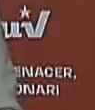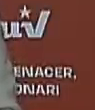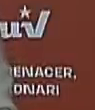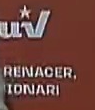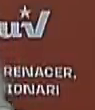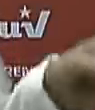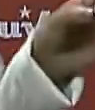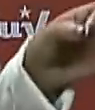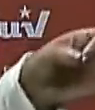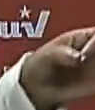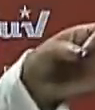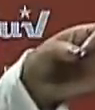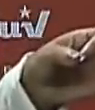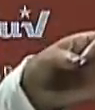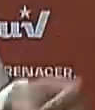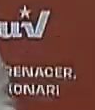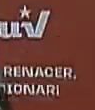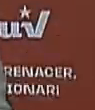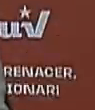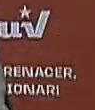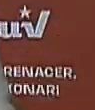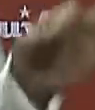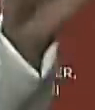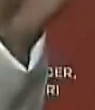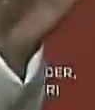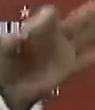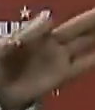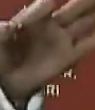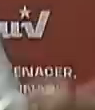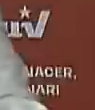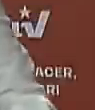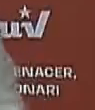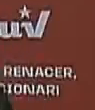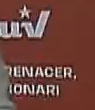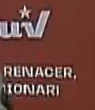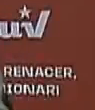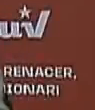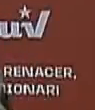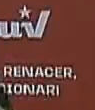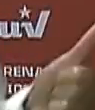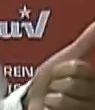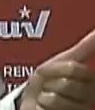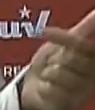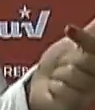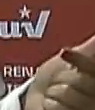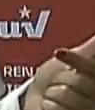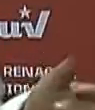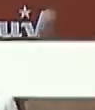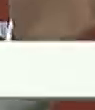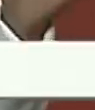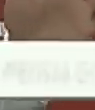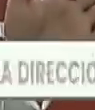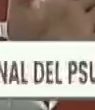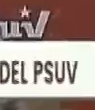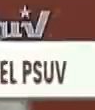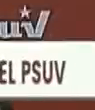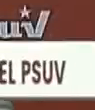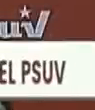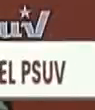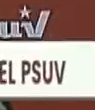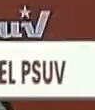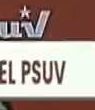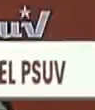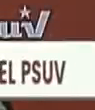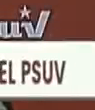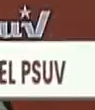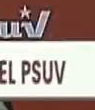El contacto lo establecemos desde el Teatro Principal de Caracas. Faltan pocas horas para la selección de los delegados y delegadas rumbo al